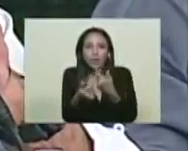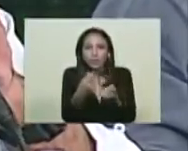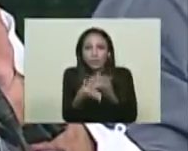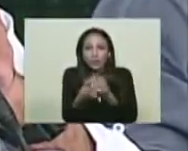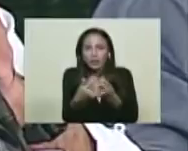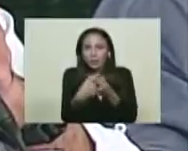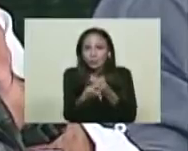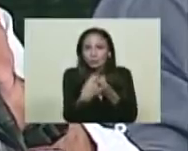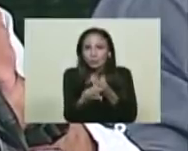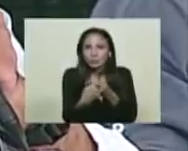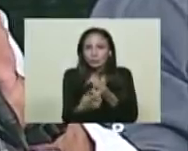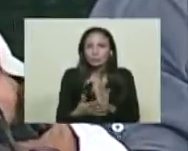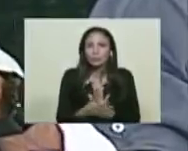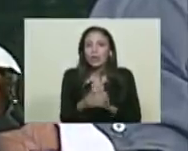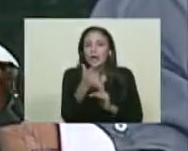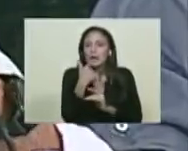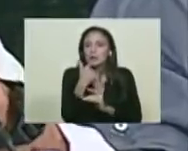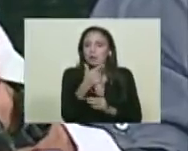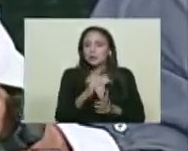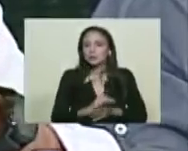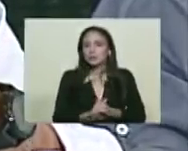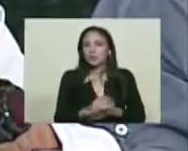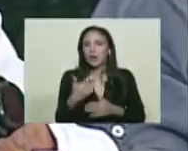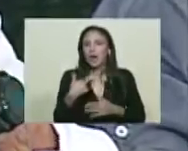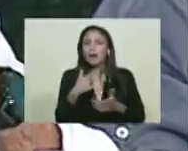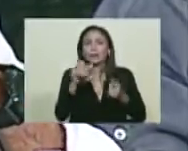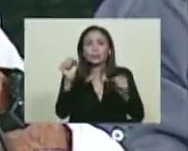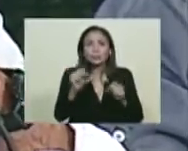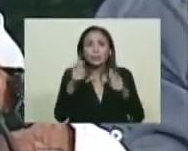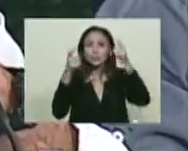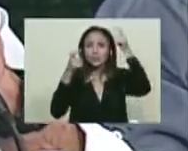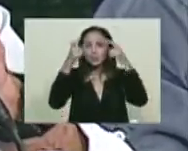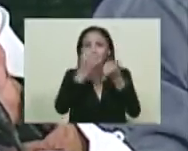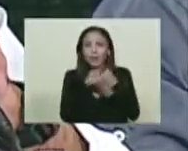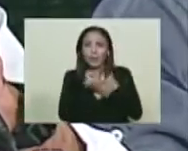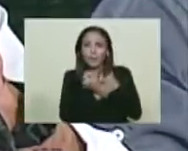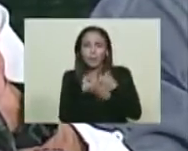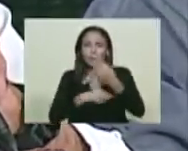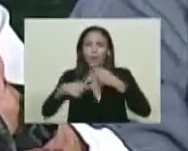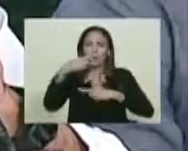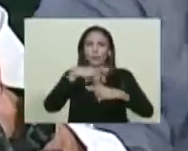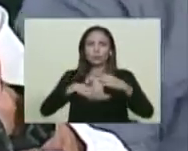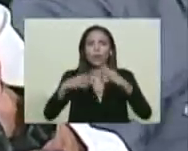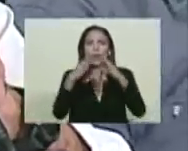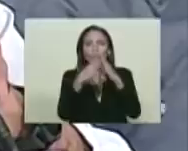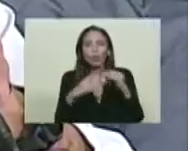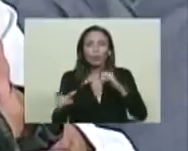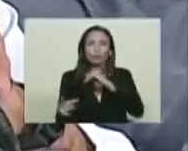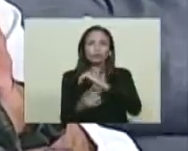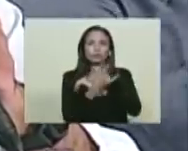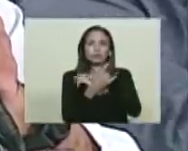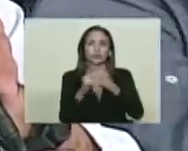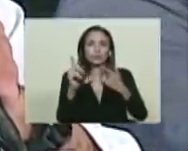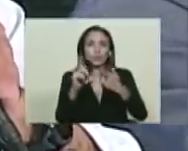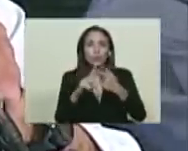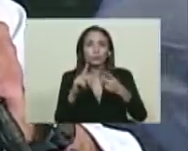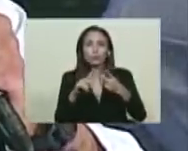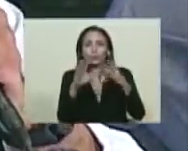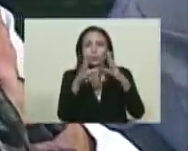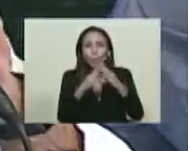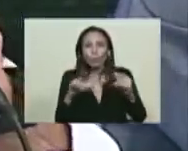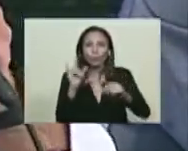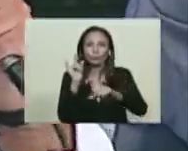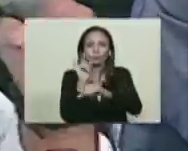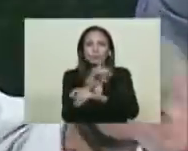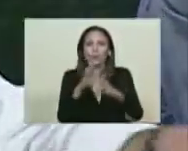se lavan la cara y empiezan a decir que ellos sí son chavistas, que ellos sí son revolucionarios. Ladrones, traidores, corruptos y saboteadores